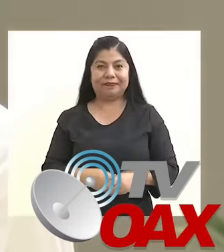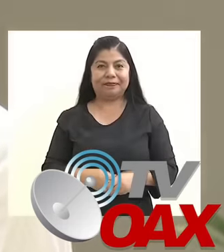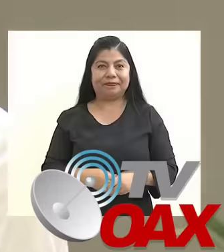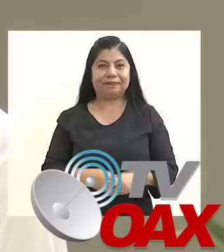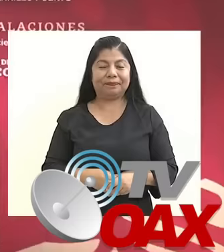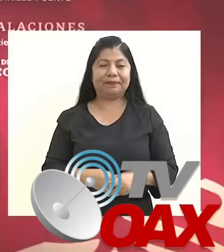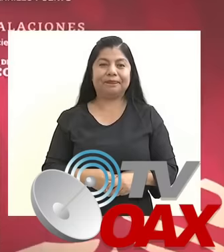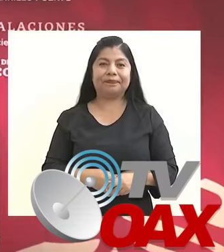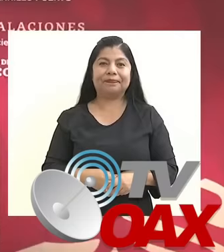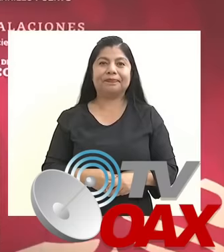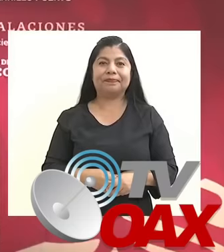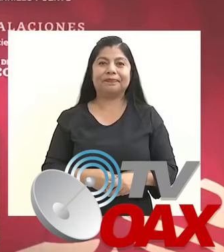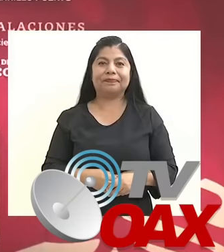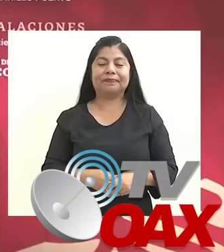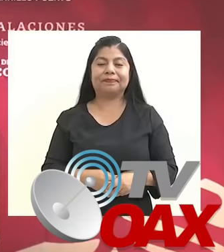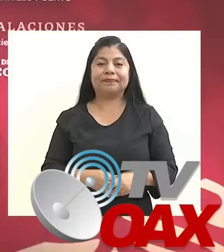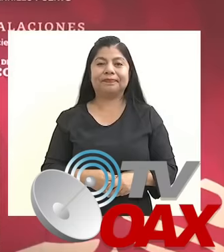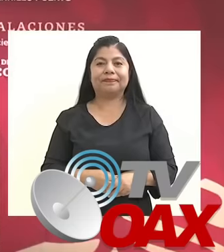respetuoso de sus derechos,